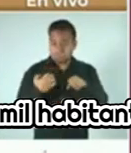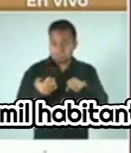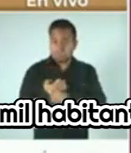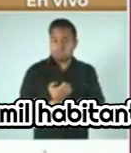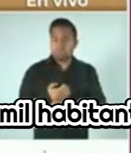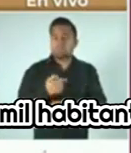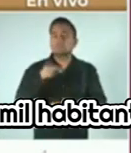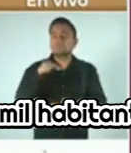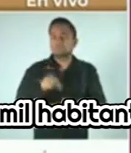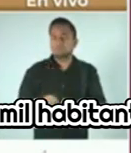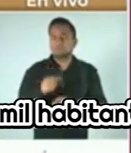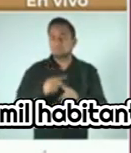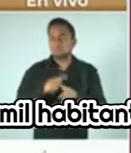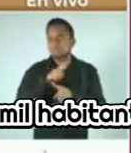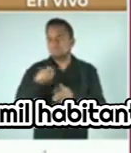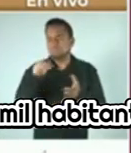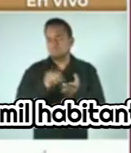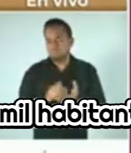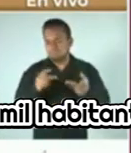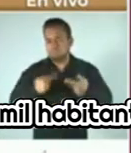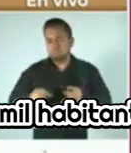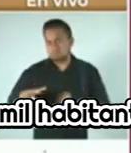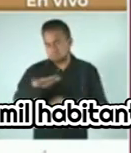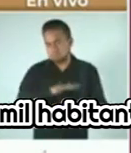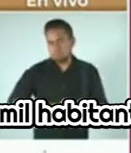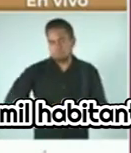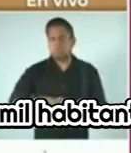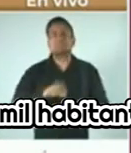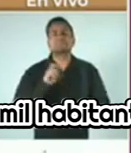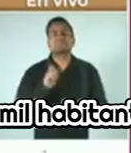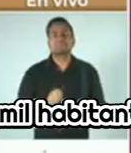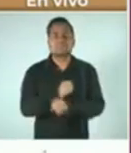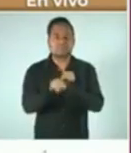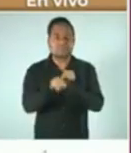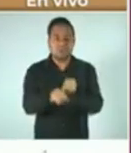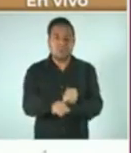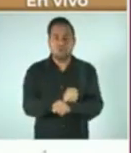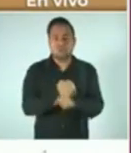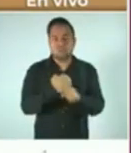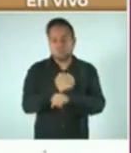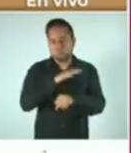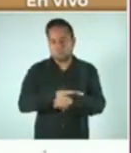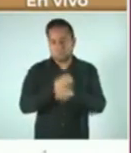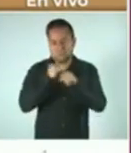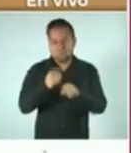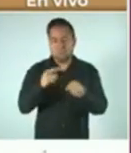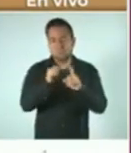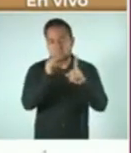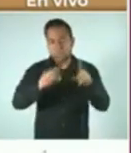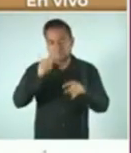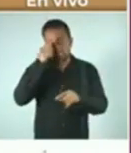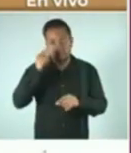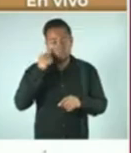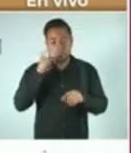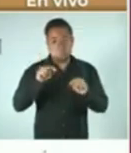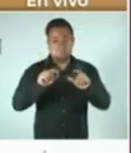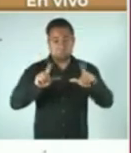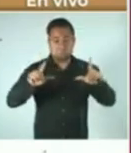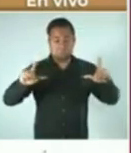seguro del país. Esto en base a la Comisión de Presuntos Delitos. Si pudiéramos ampliar esa parte, por